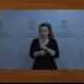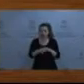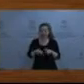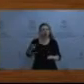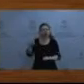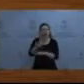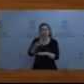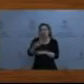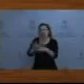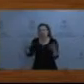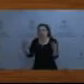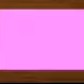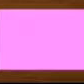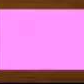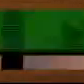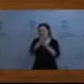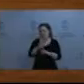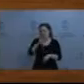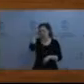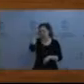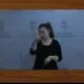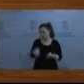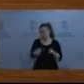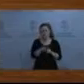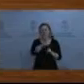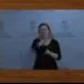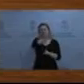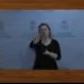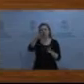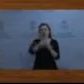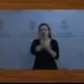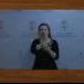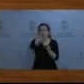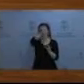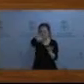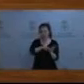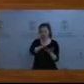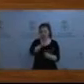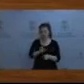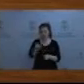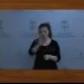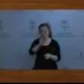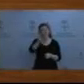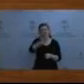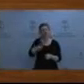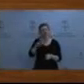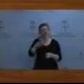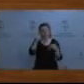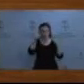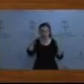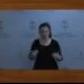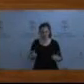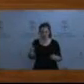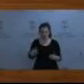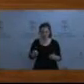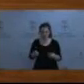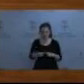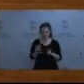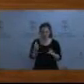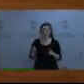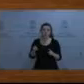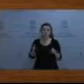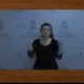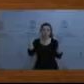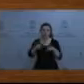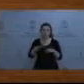obligaciones internacionales de todos los Estados miembros. Por supuesto que el cumplimiento de los derechos humanos y, por supuesto, que el cumplimiento de los tratados